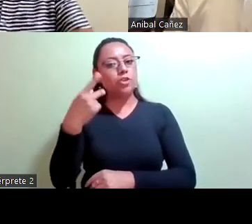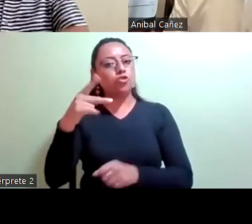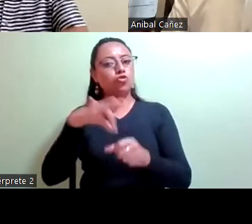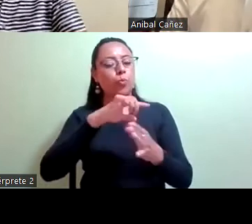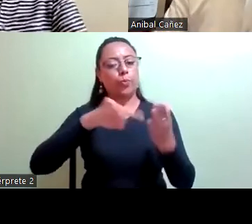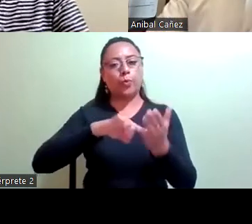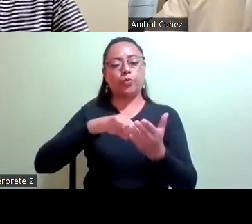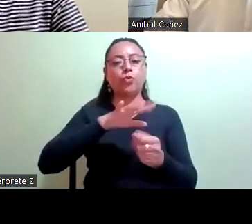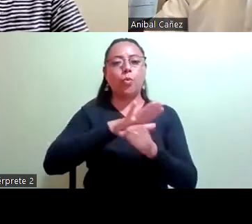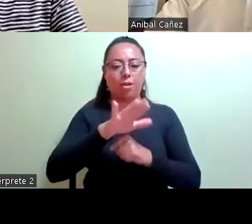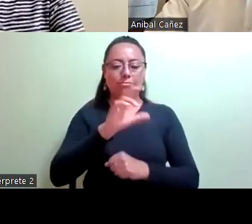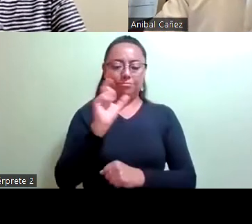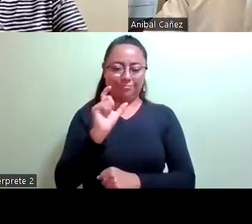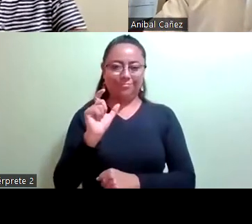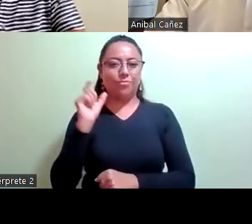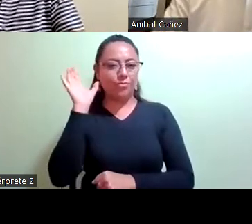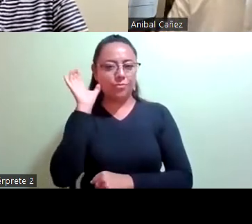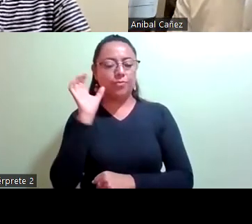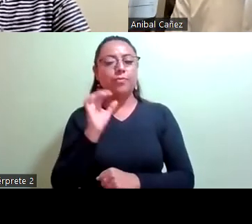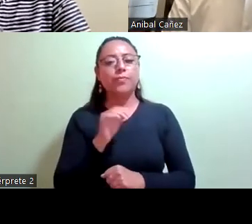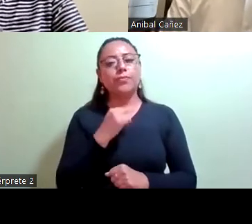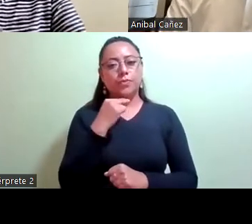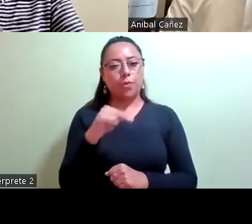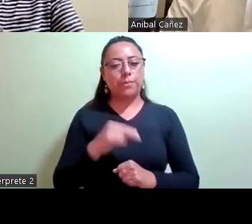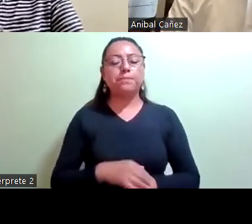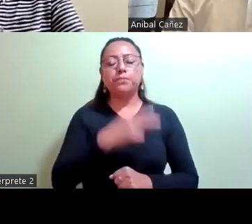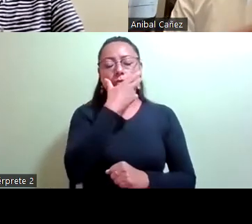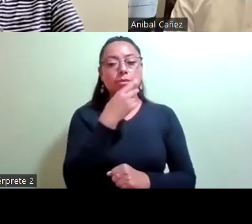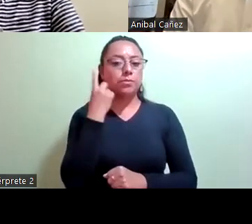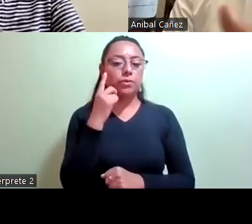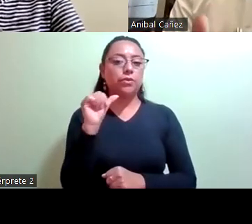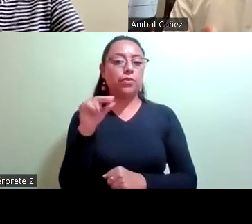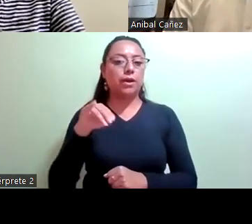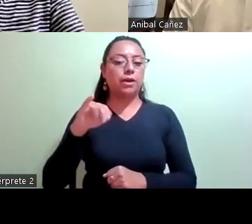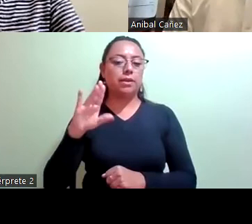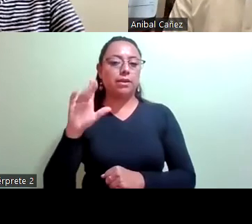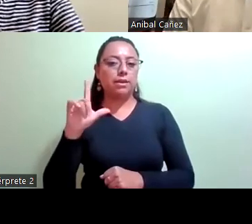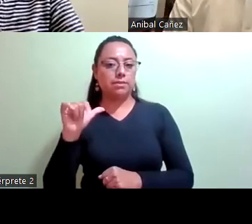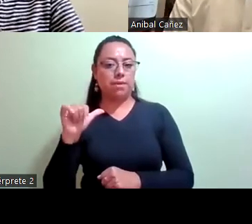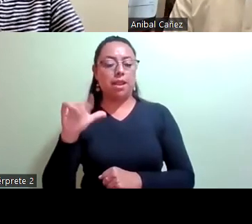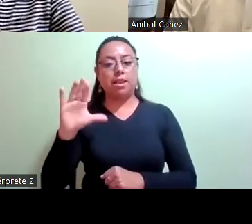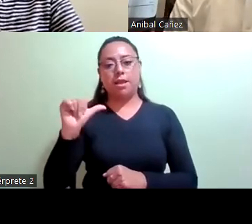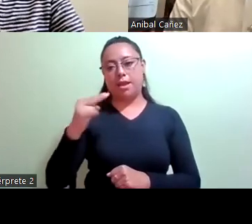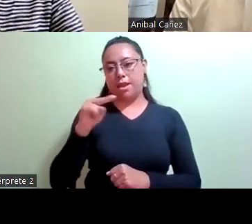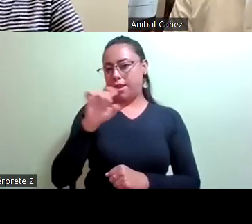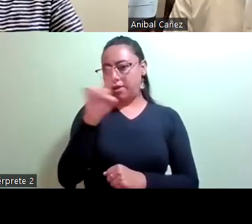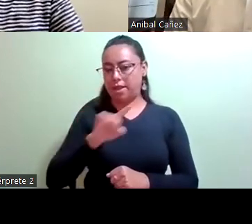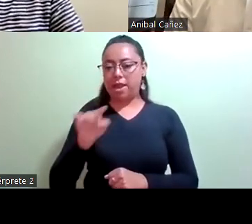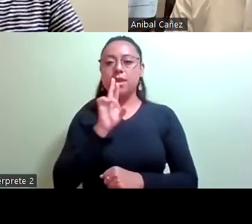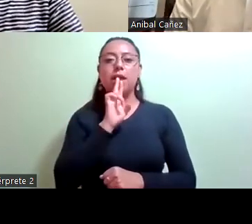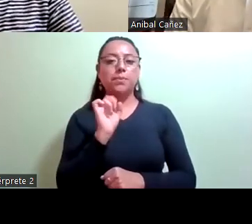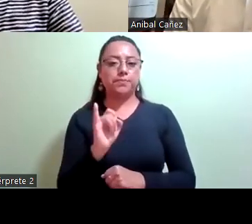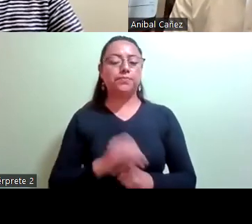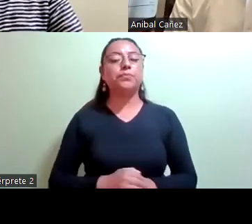nombre. Diputado Aníbal Cañes Morales. Cañes Morales, a favor.